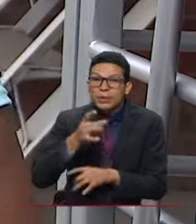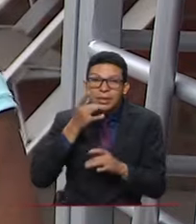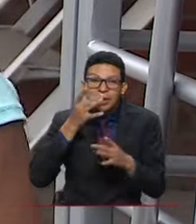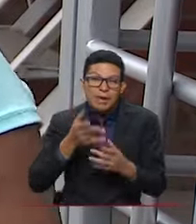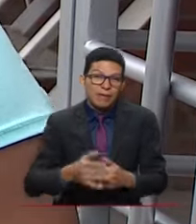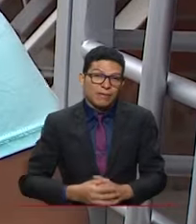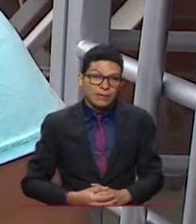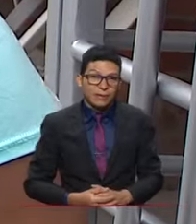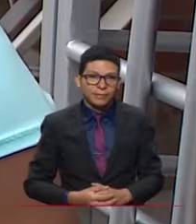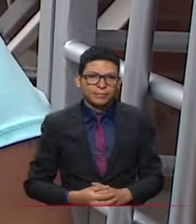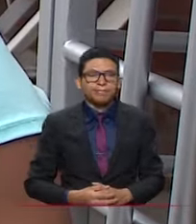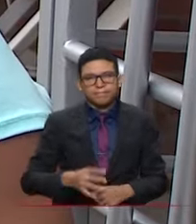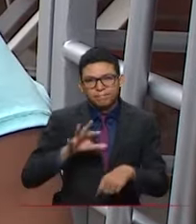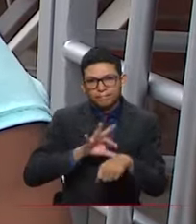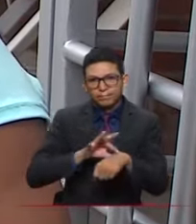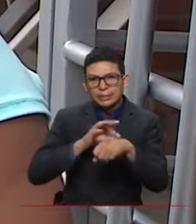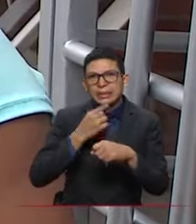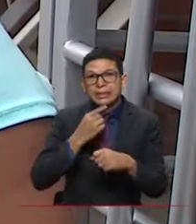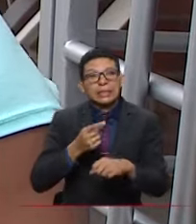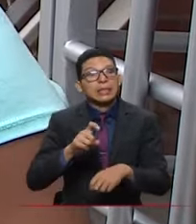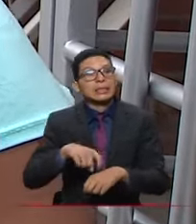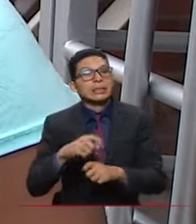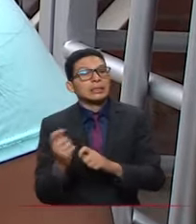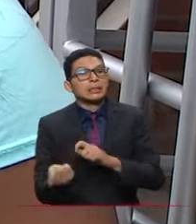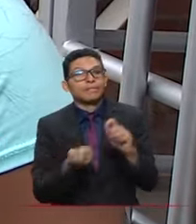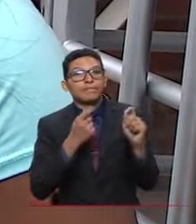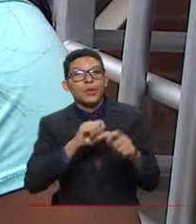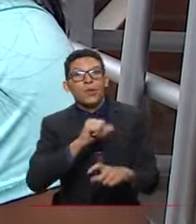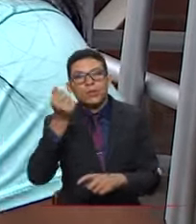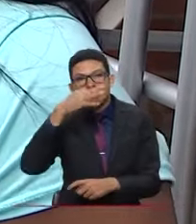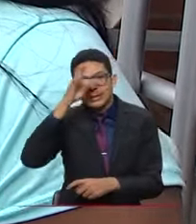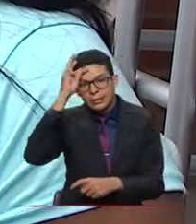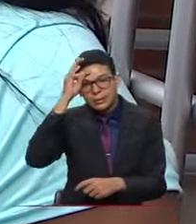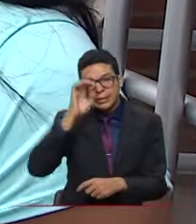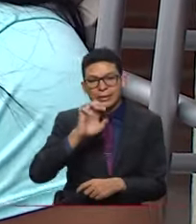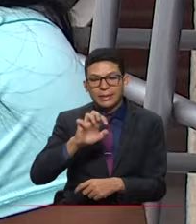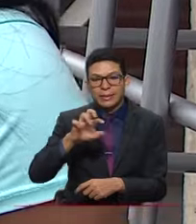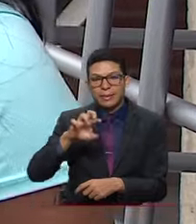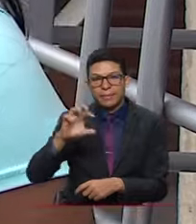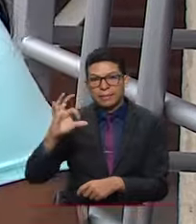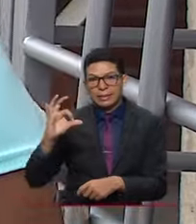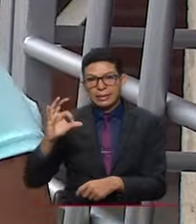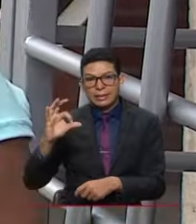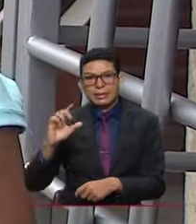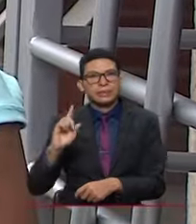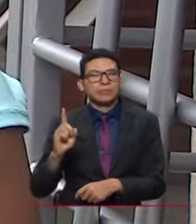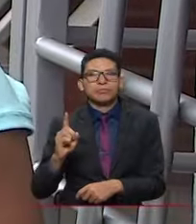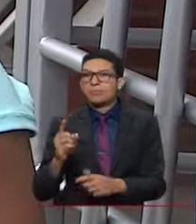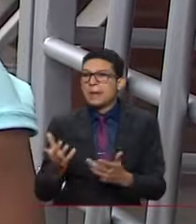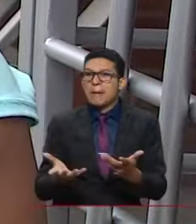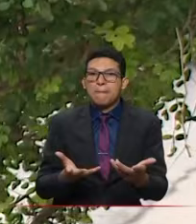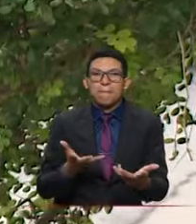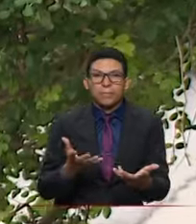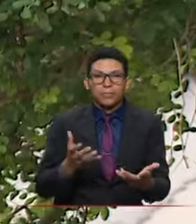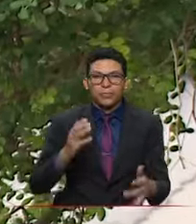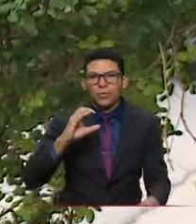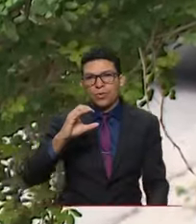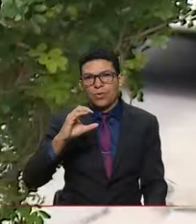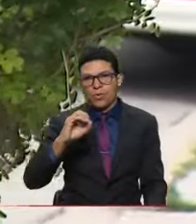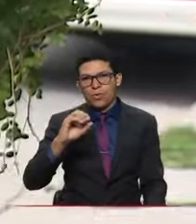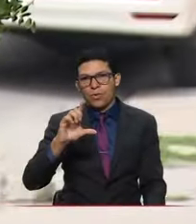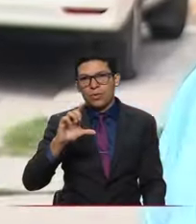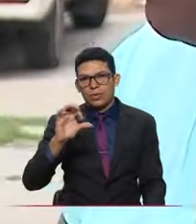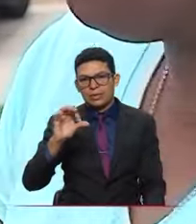el médico solicitó el traslado, que todavía la EPS lo tiene en la nube. La EPS es Colsanital. Entonces, pues